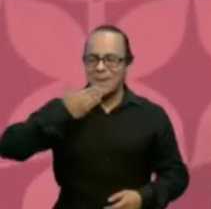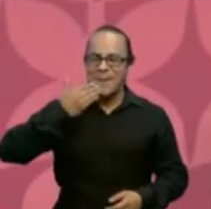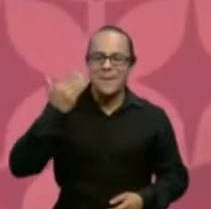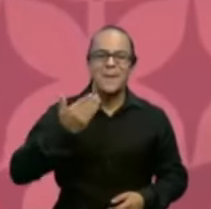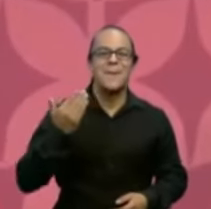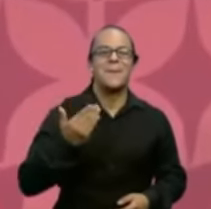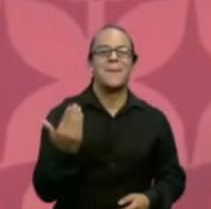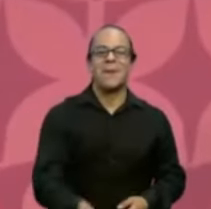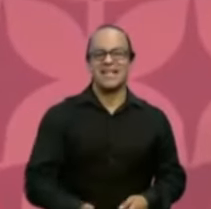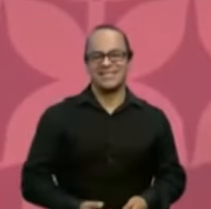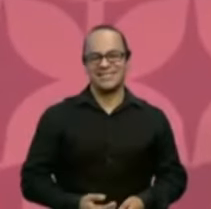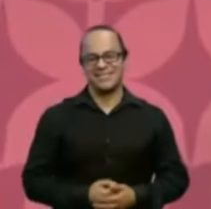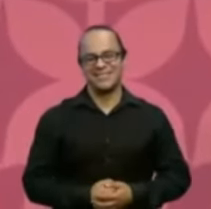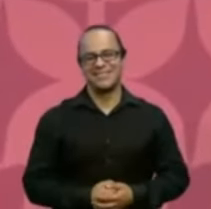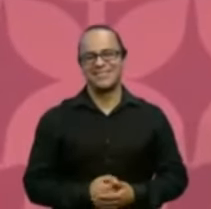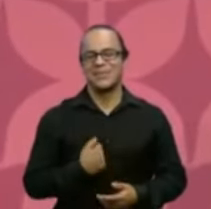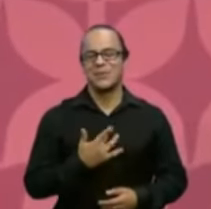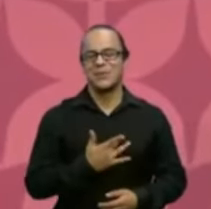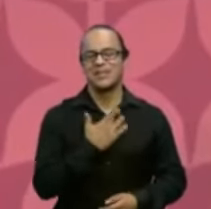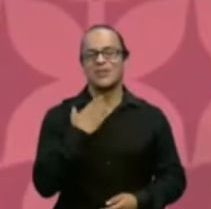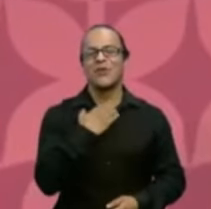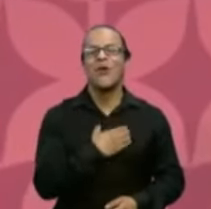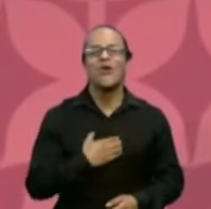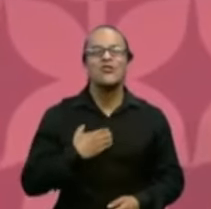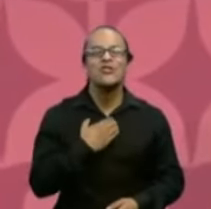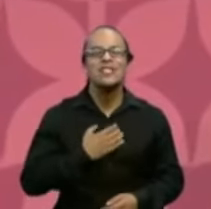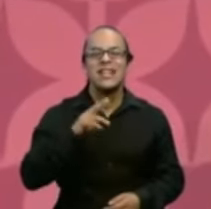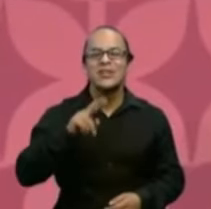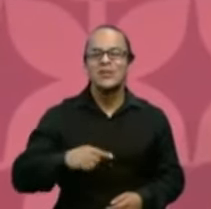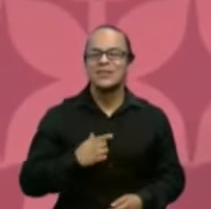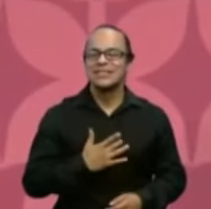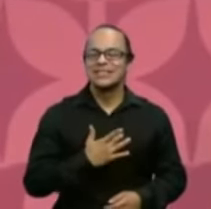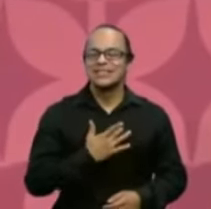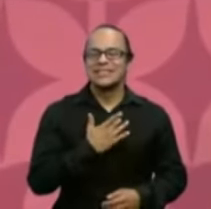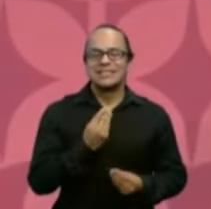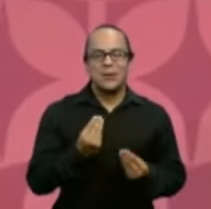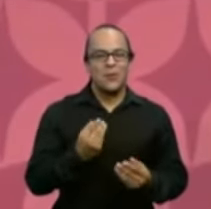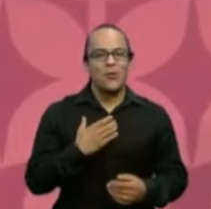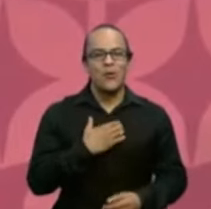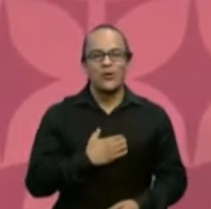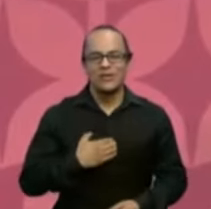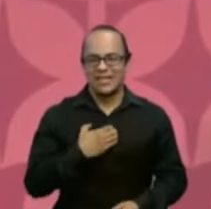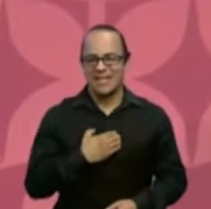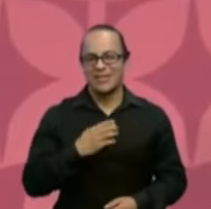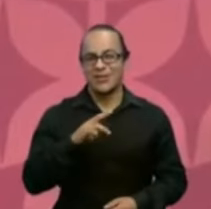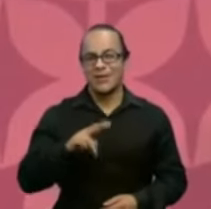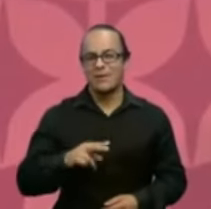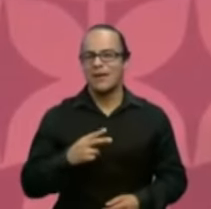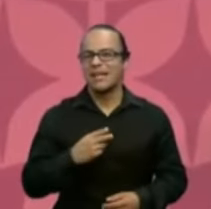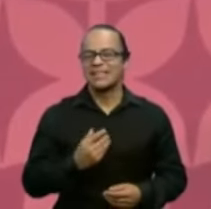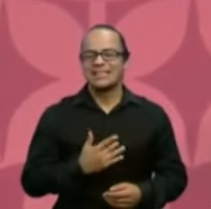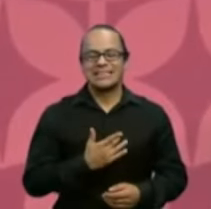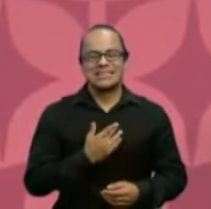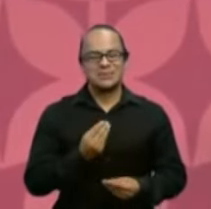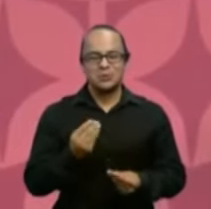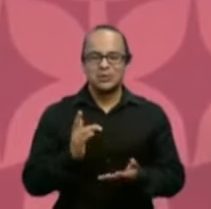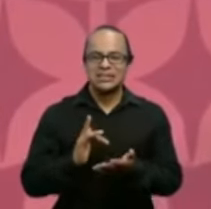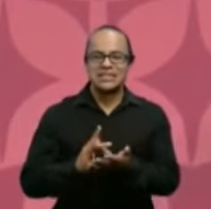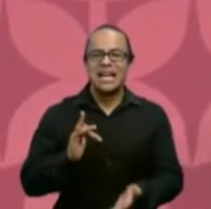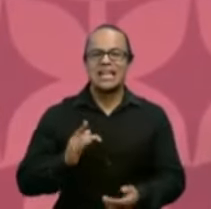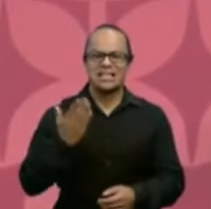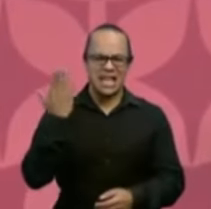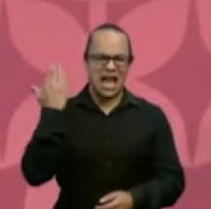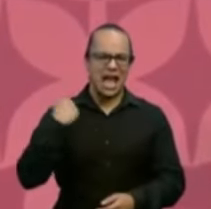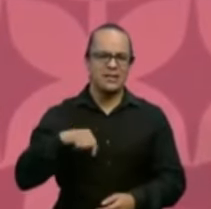bien. Muy contenta, muy contenta y muy agradecida. Yo decía hace rato a